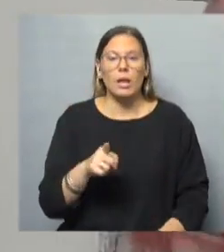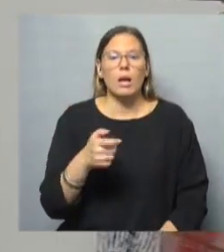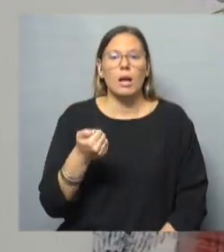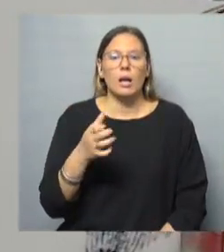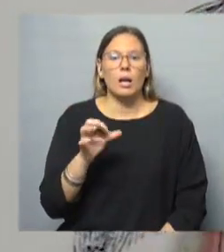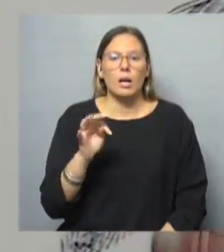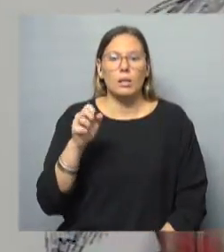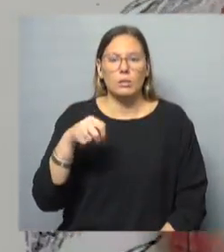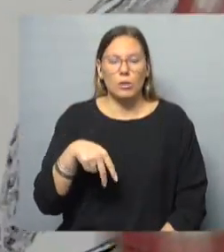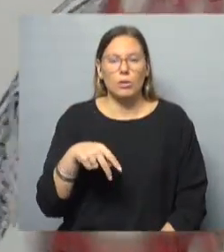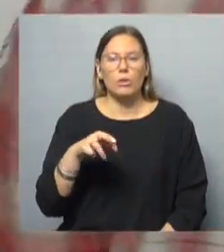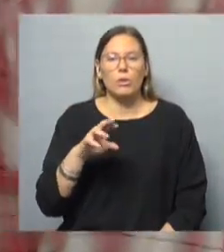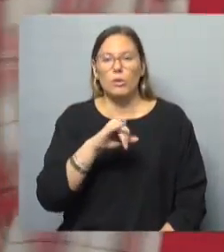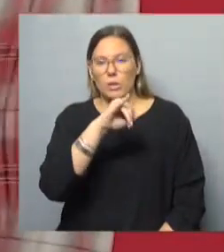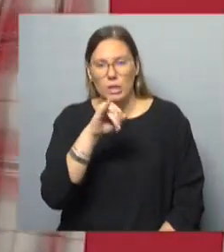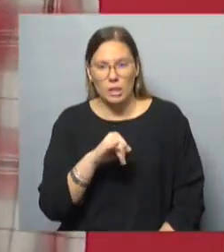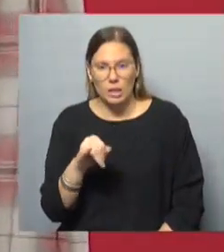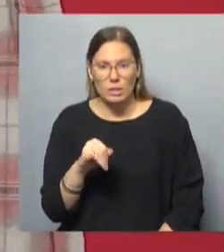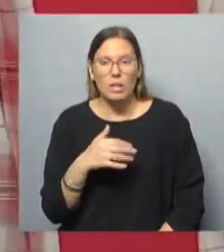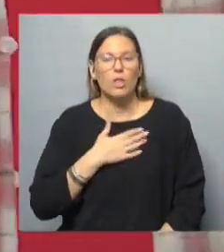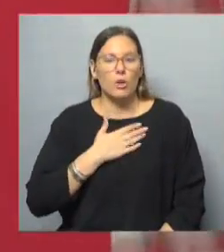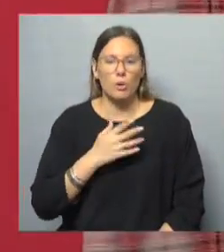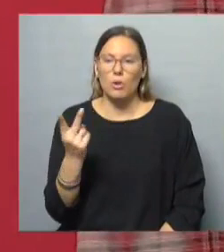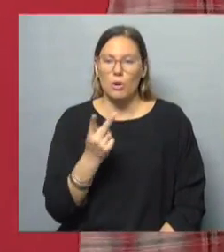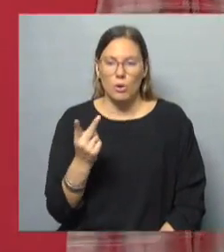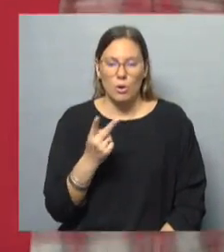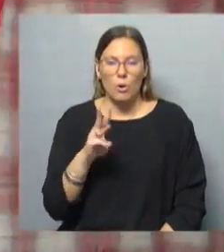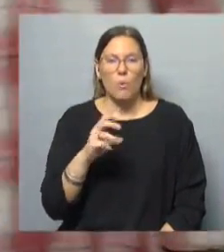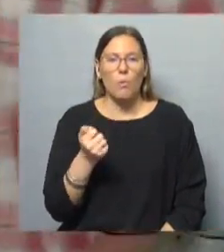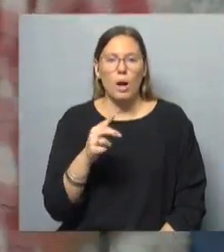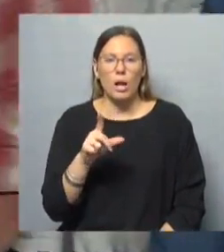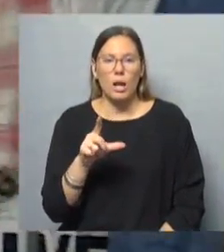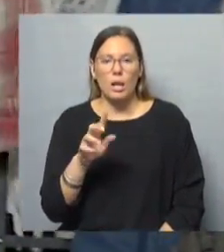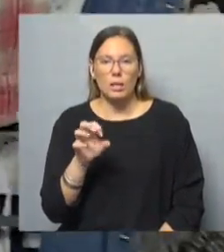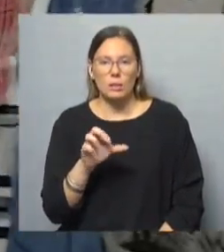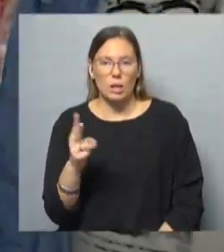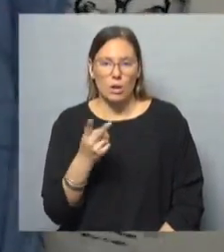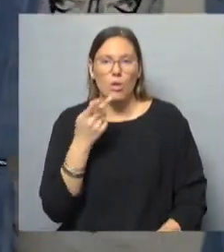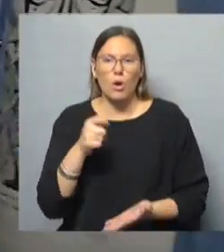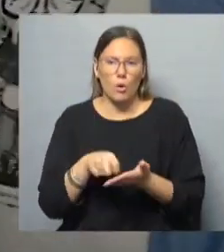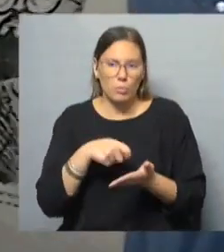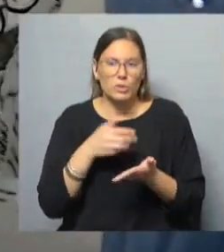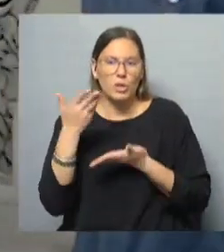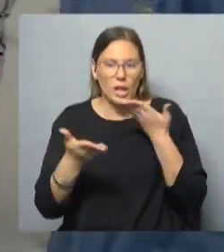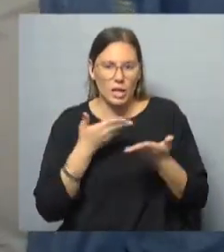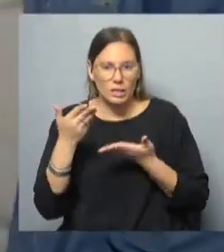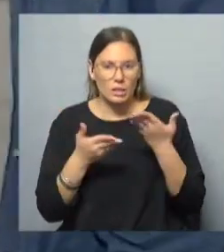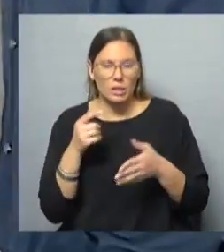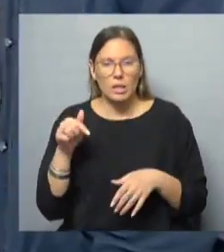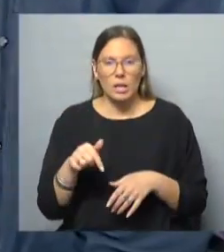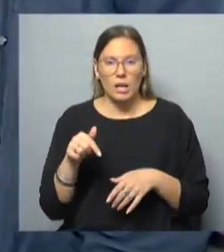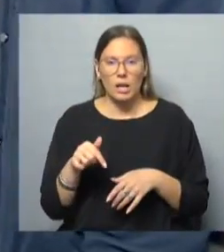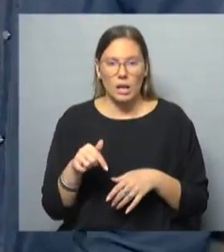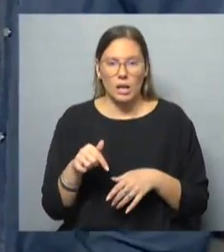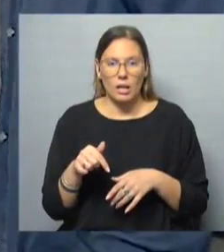Rodríguez y Walter Bordoni. Un placerazo también, dos grandes músicos, artistas, compositores, cantores, todo eso. Acá muchas gracias. De